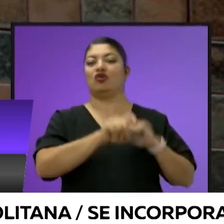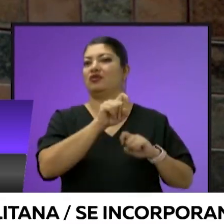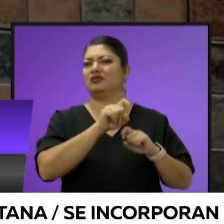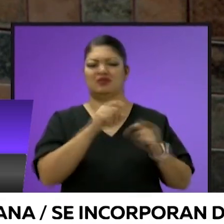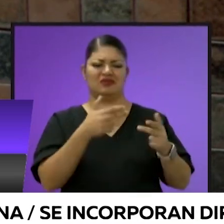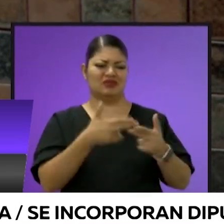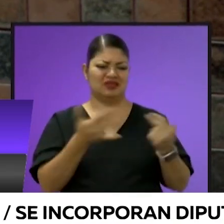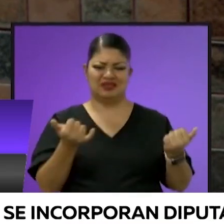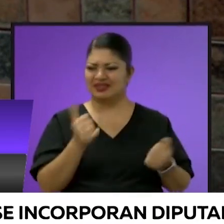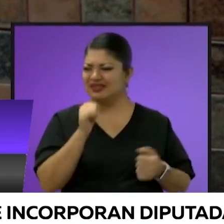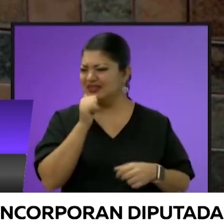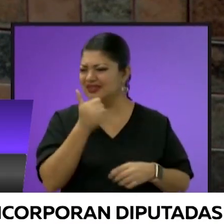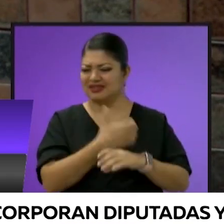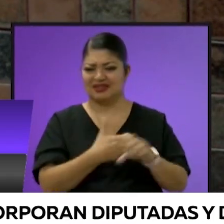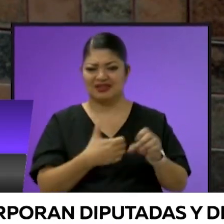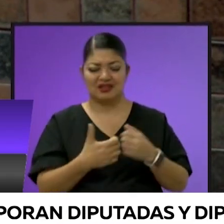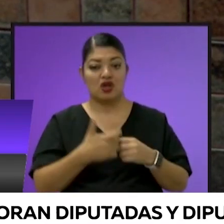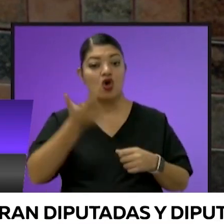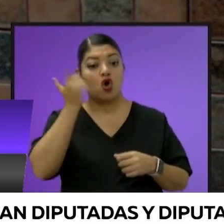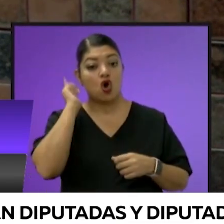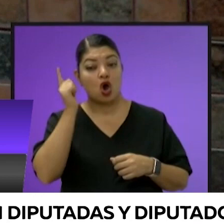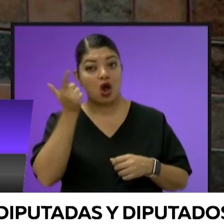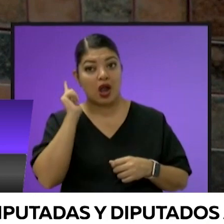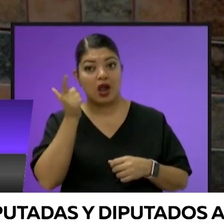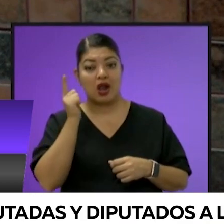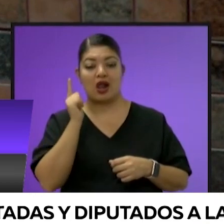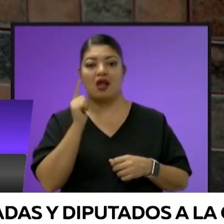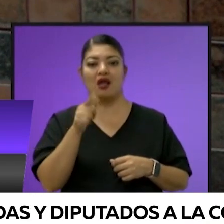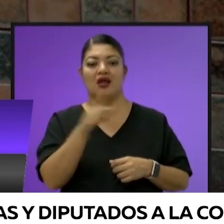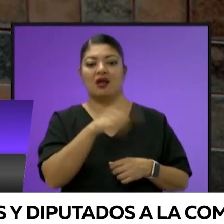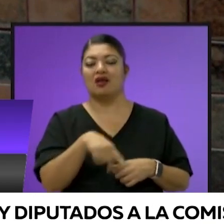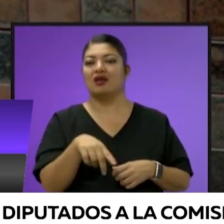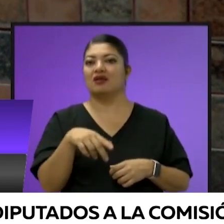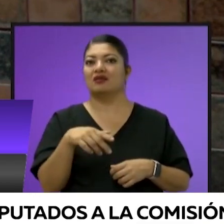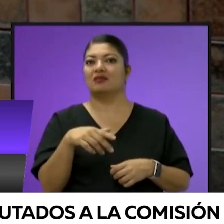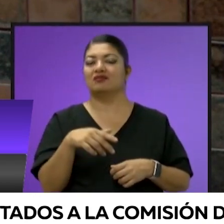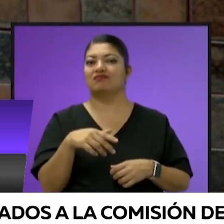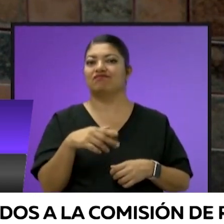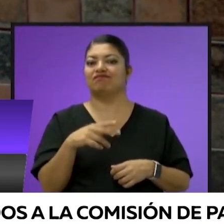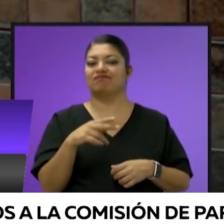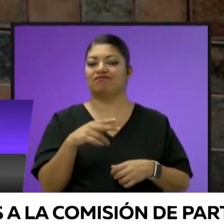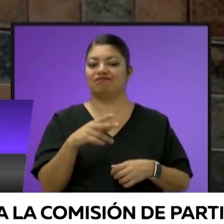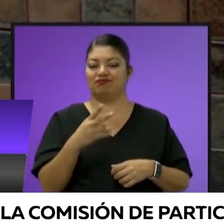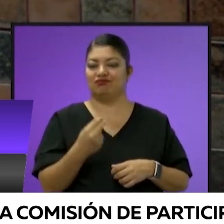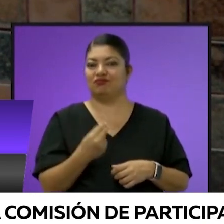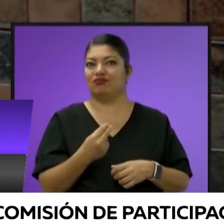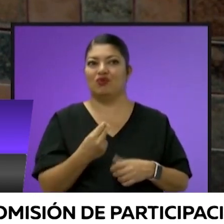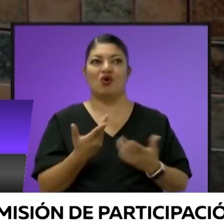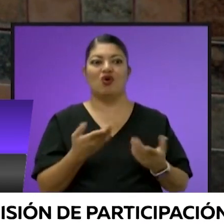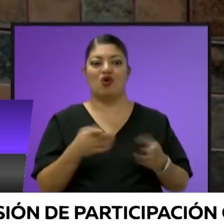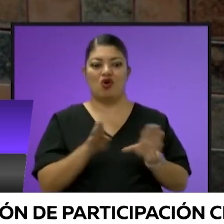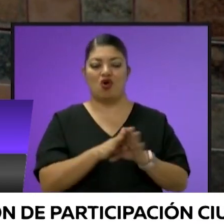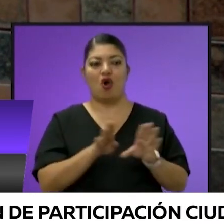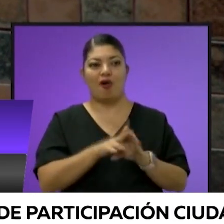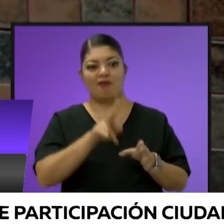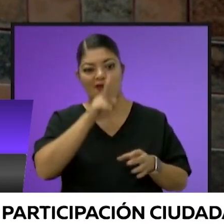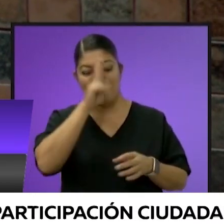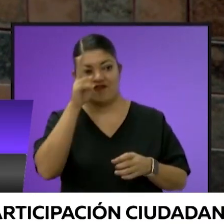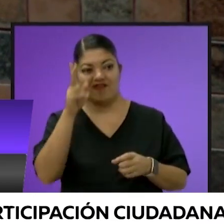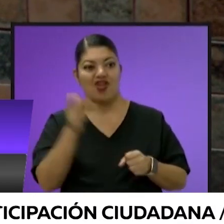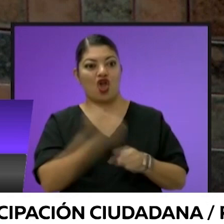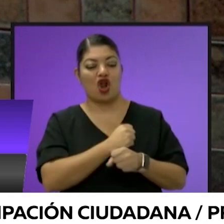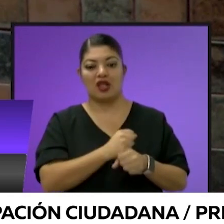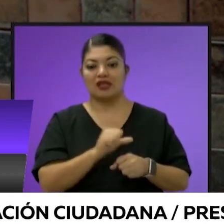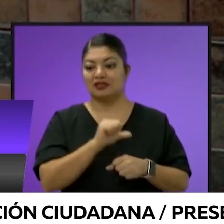ningún ámbito. Ojalá que no tengamos ni una forma de violencia más en contra